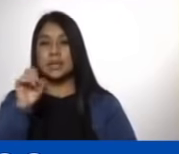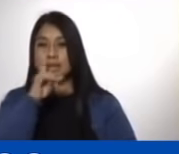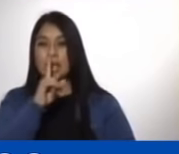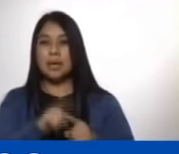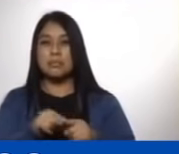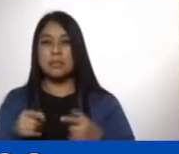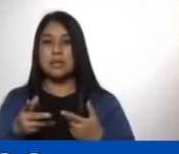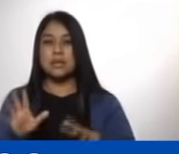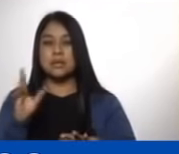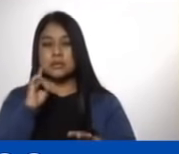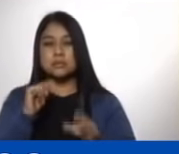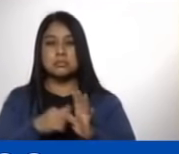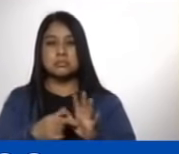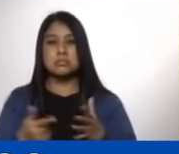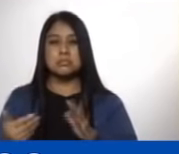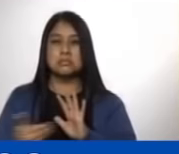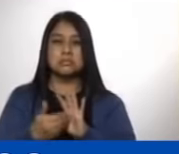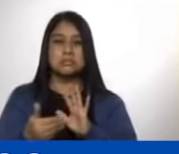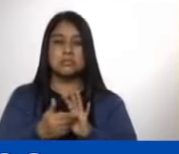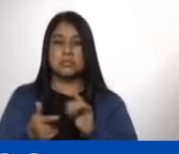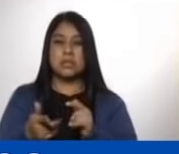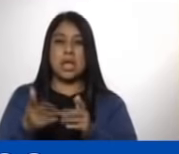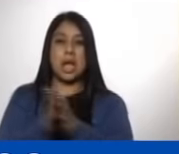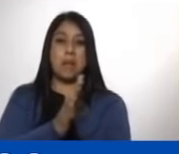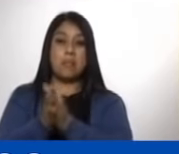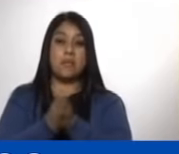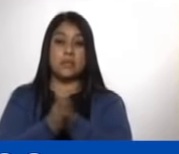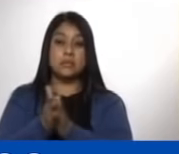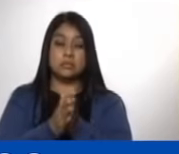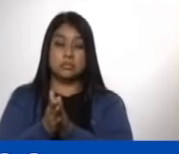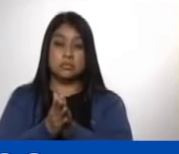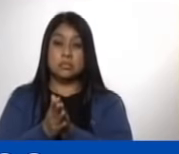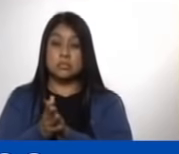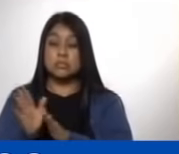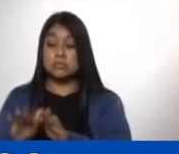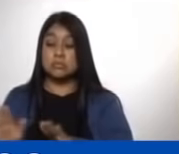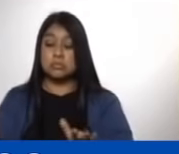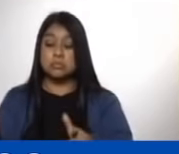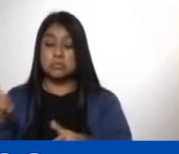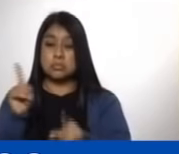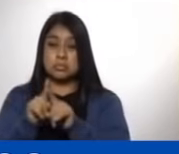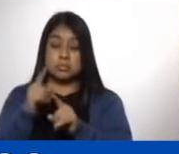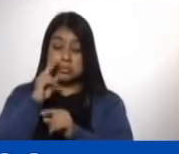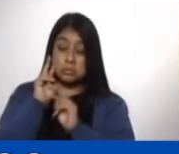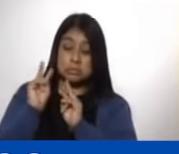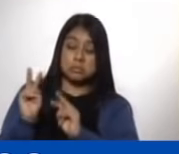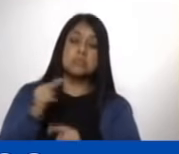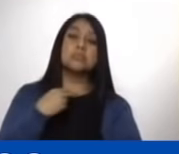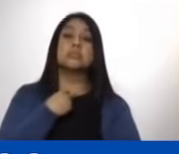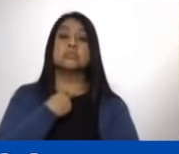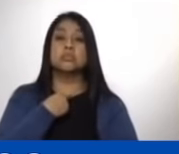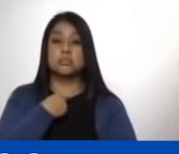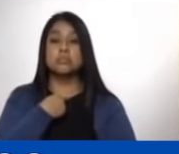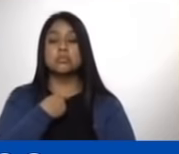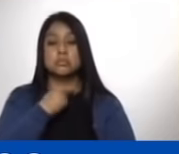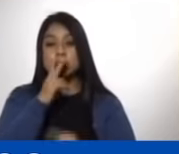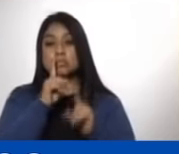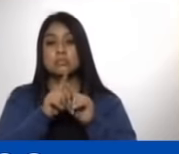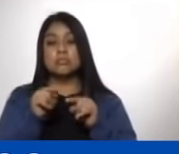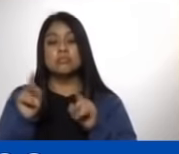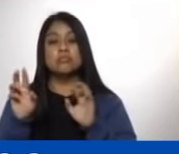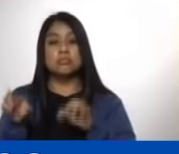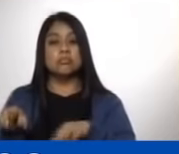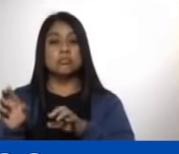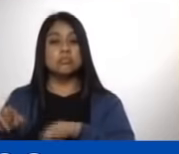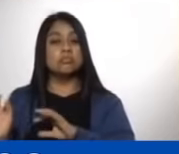organizado en el cual se gestan muchos de los peligros a los que están sujetas las personas que están migrando.